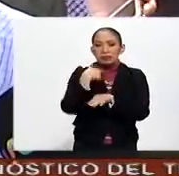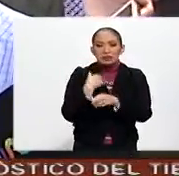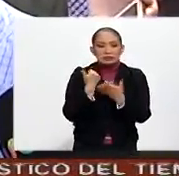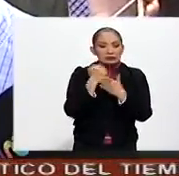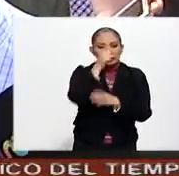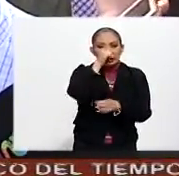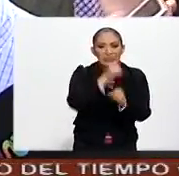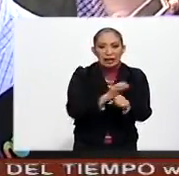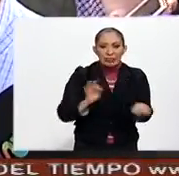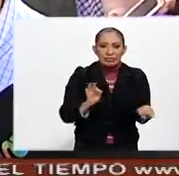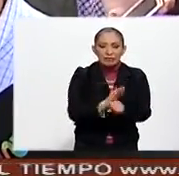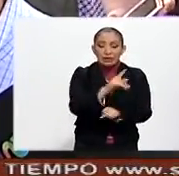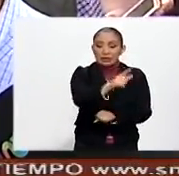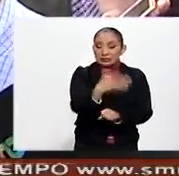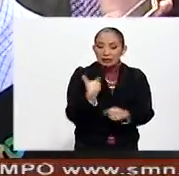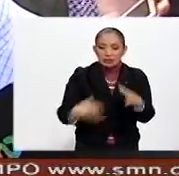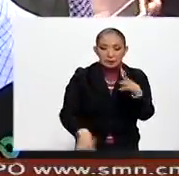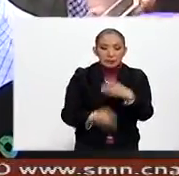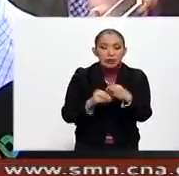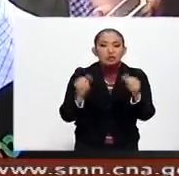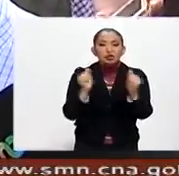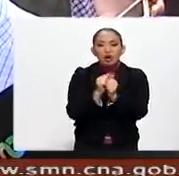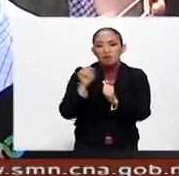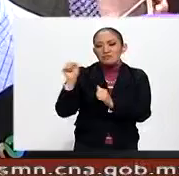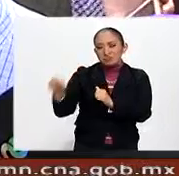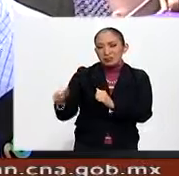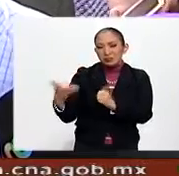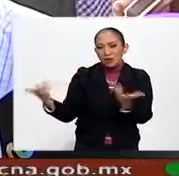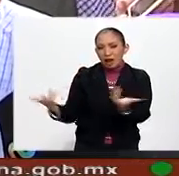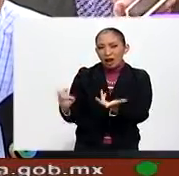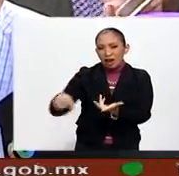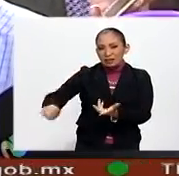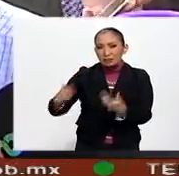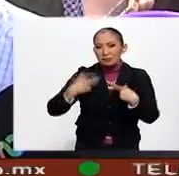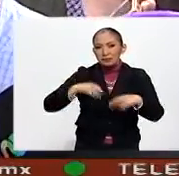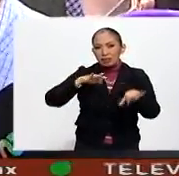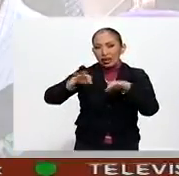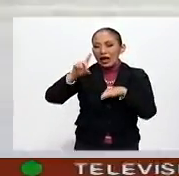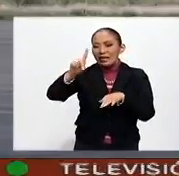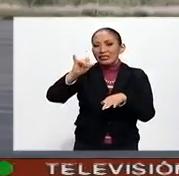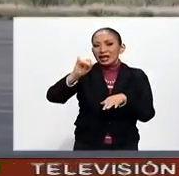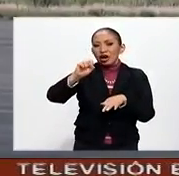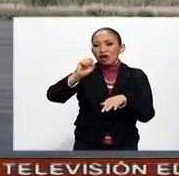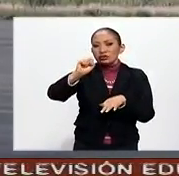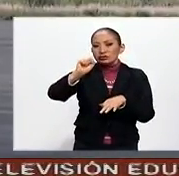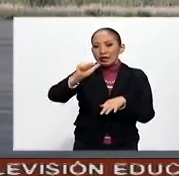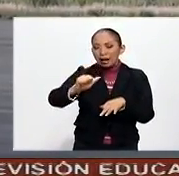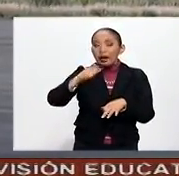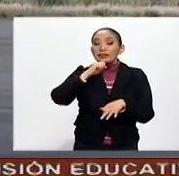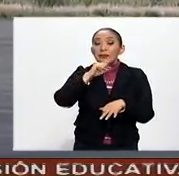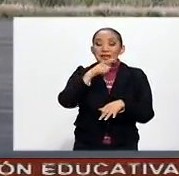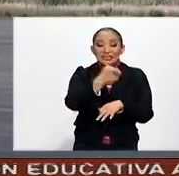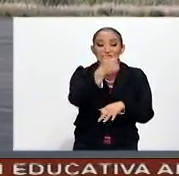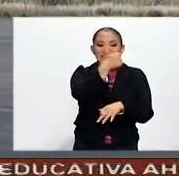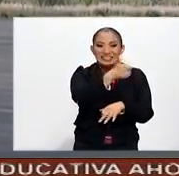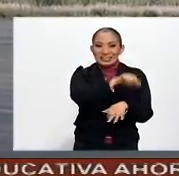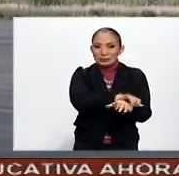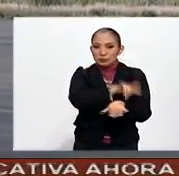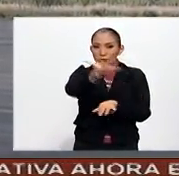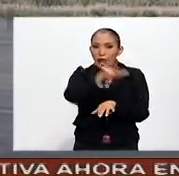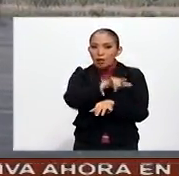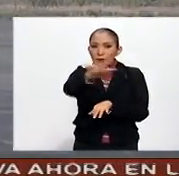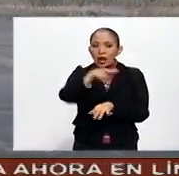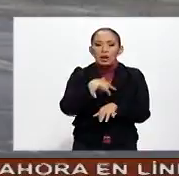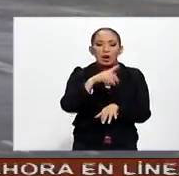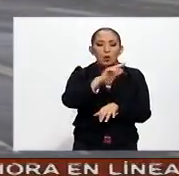Defensa Nacional, que se complementa con el que han manifestado los trabajadores de Diconsa. Por último, dijo que estos 6 vuelos